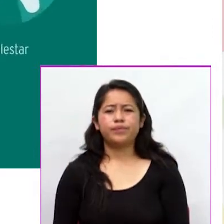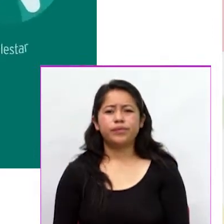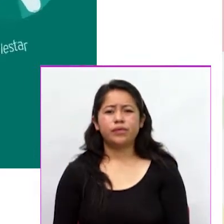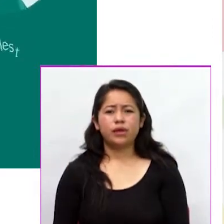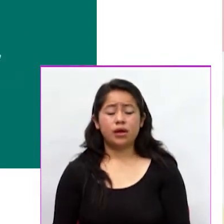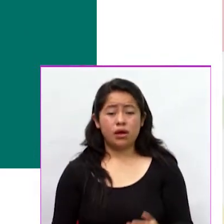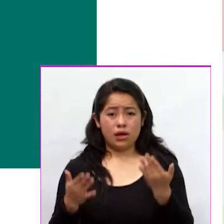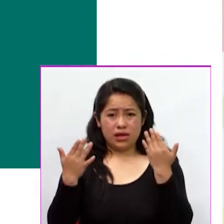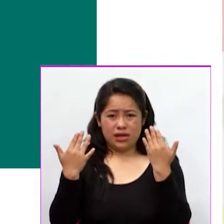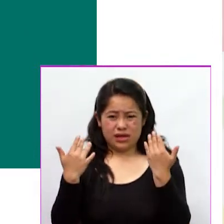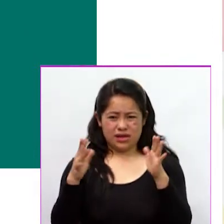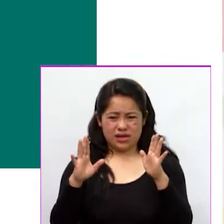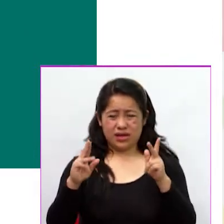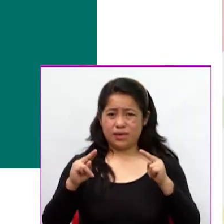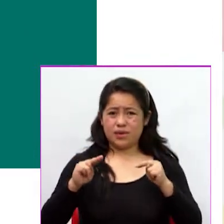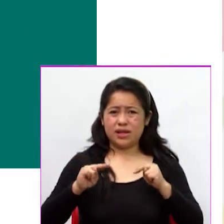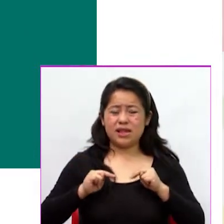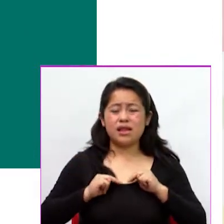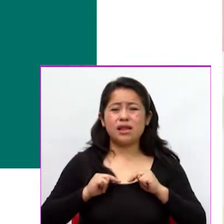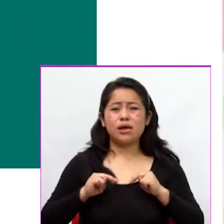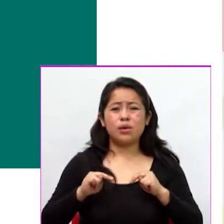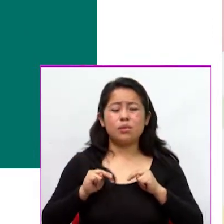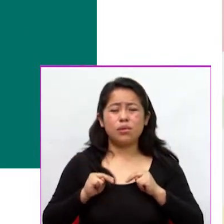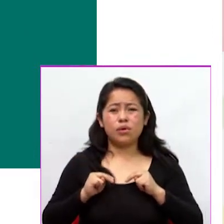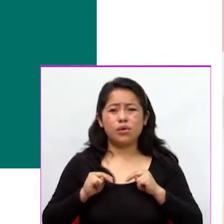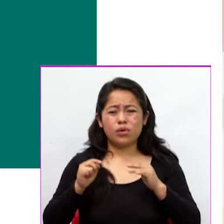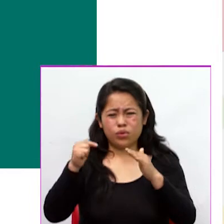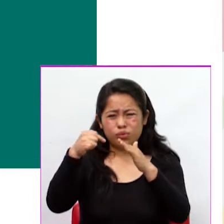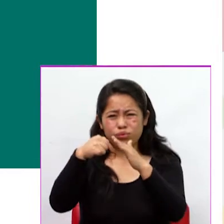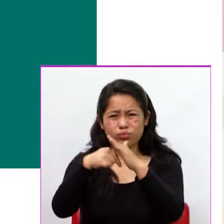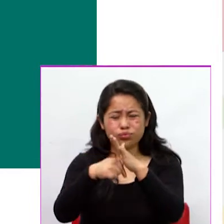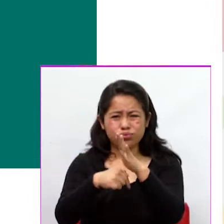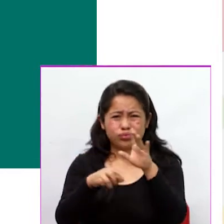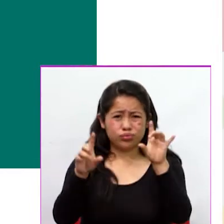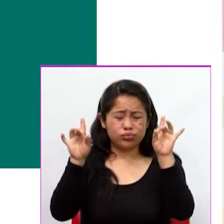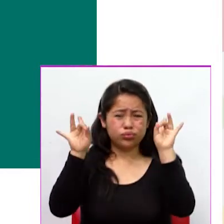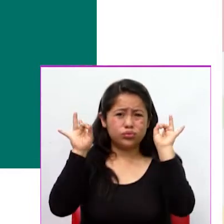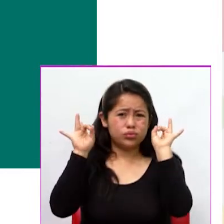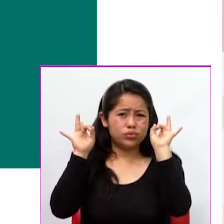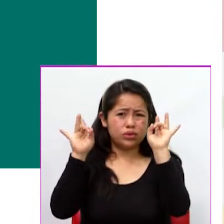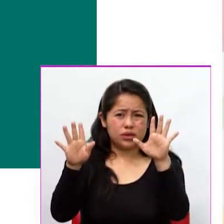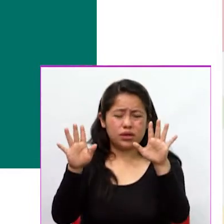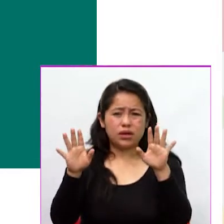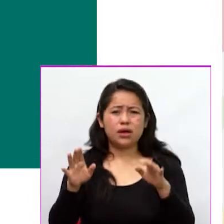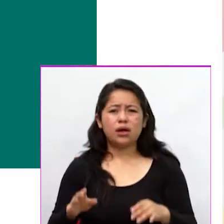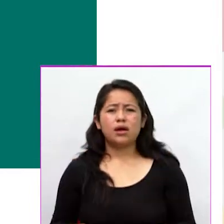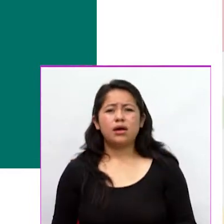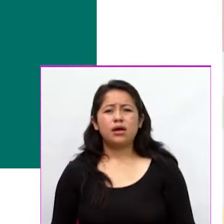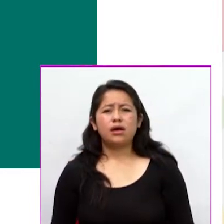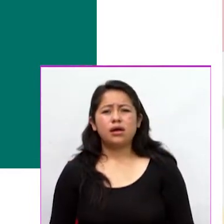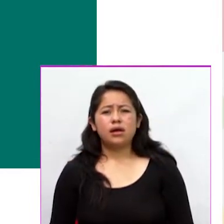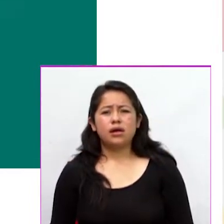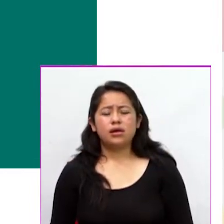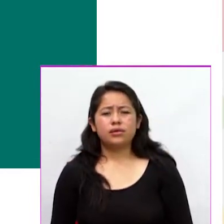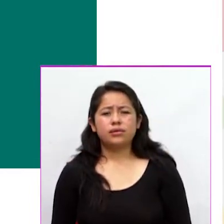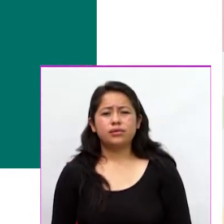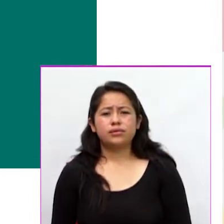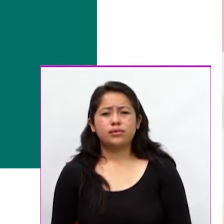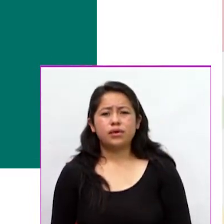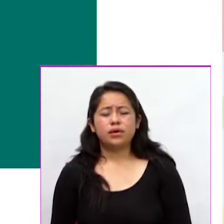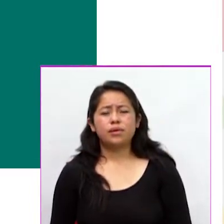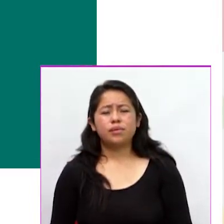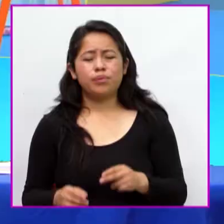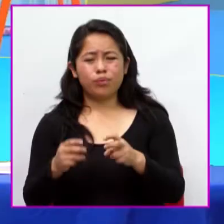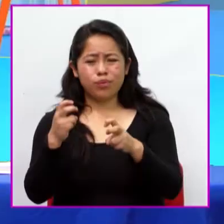una neumonía. Y como han visto, en la neumonía hay una presencia de la disnea. ¿Qué es la disnea? La dificultad